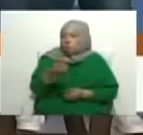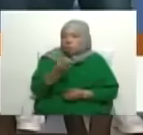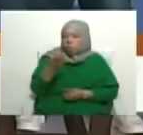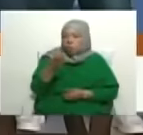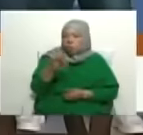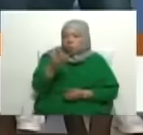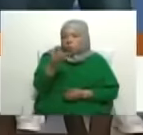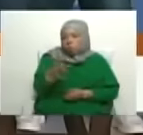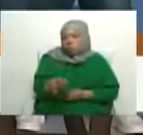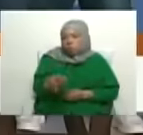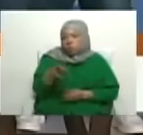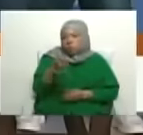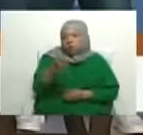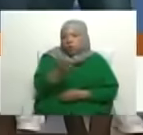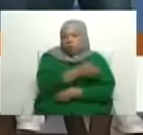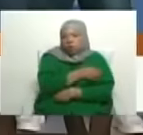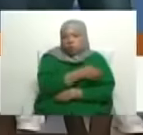diga,